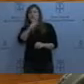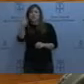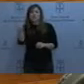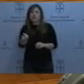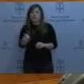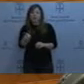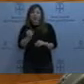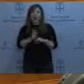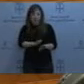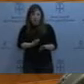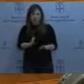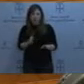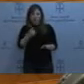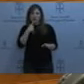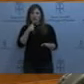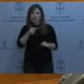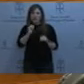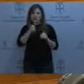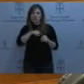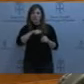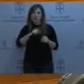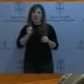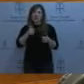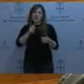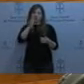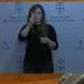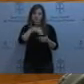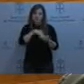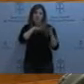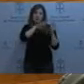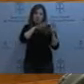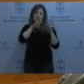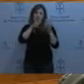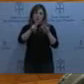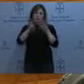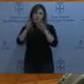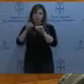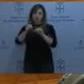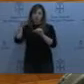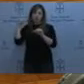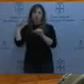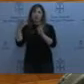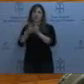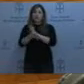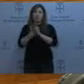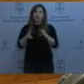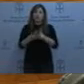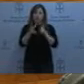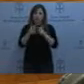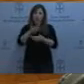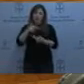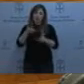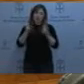España, desde 1978, es sobre todo y ante todo una sociedad democrática de